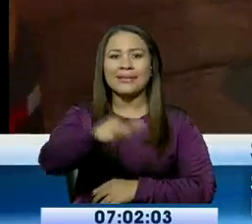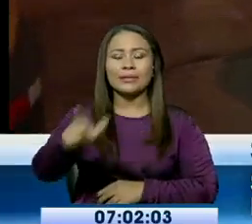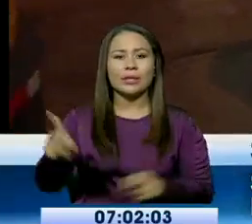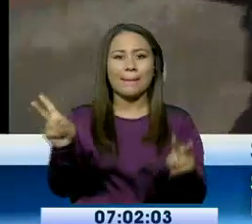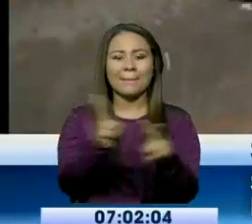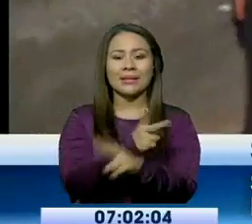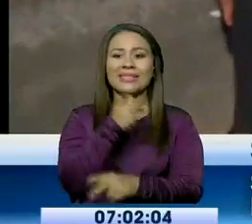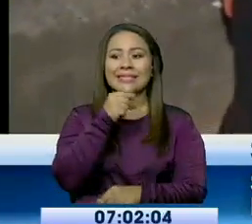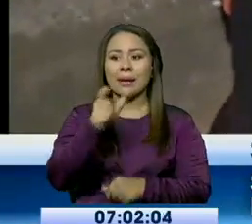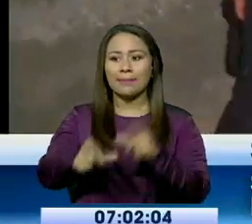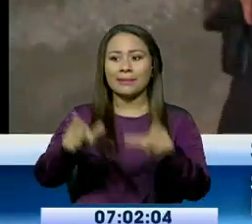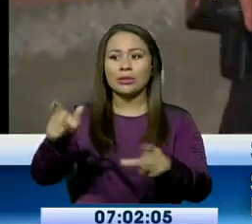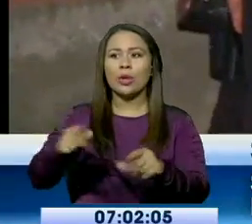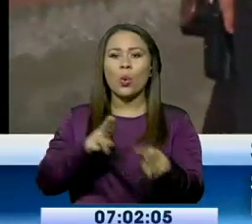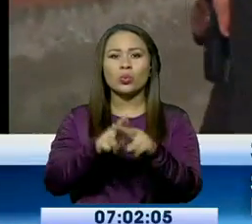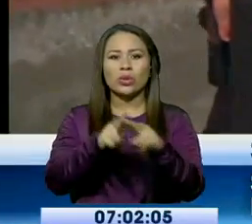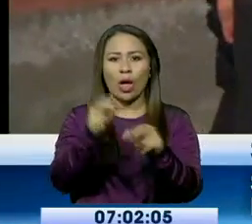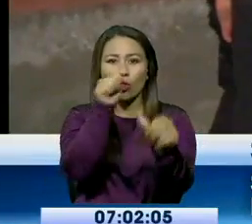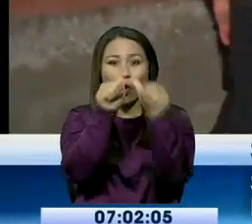Interno.